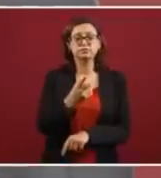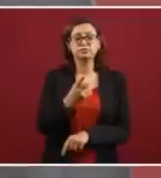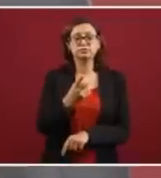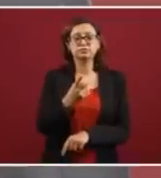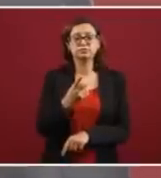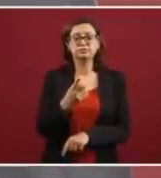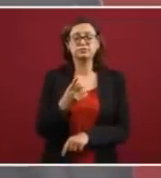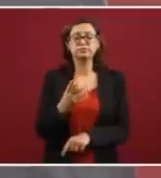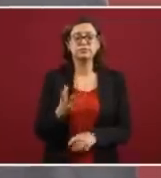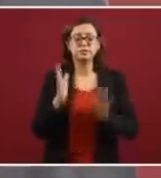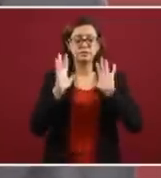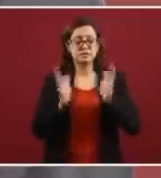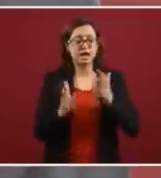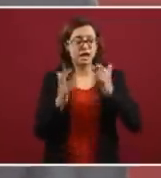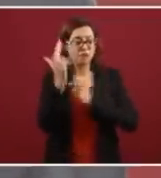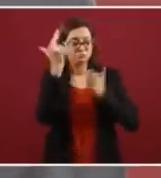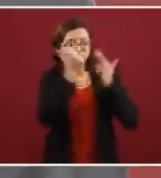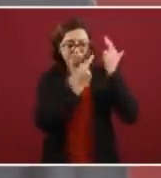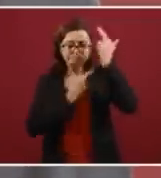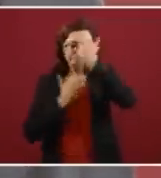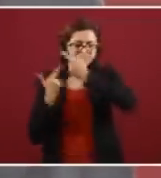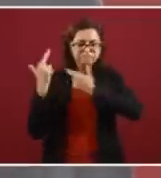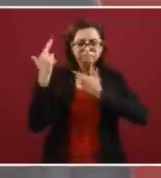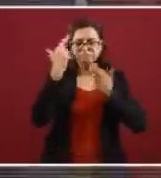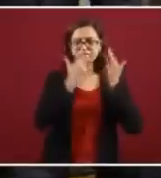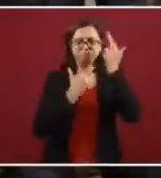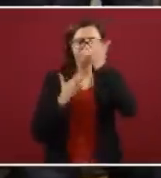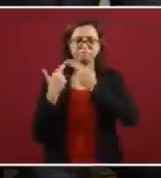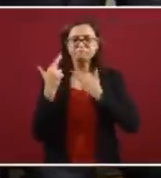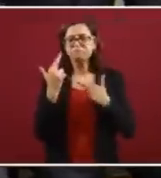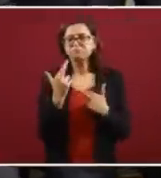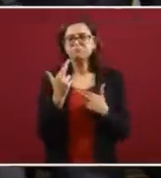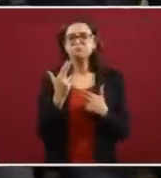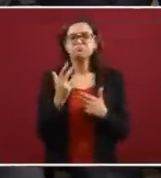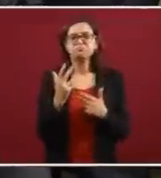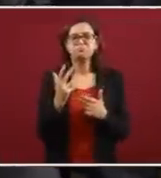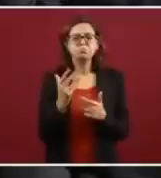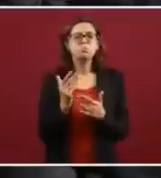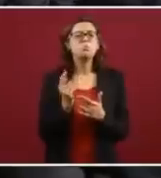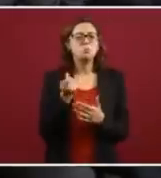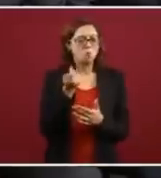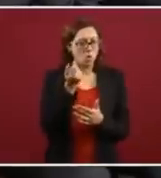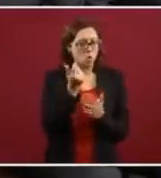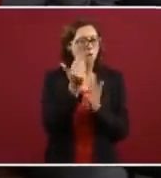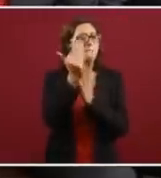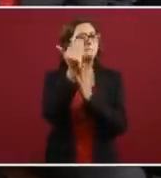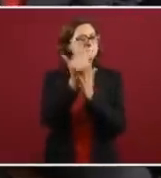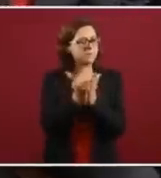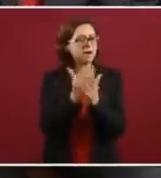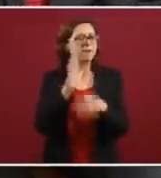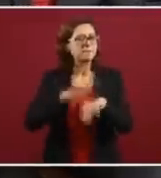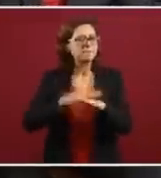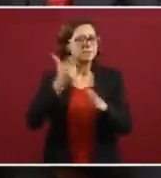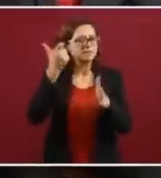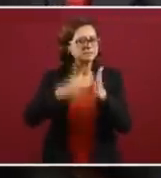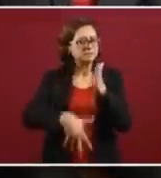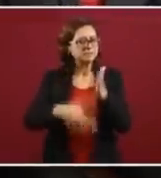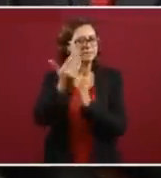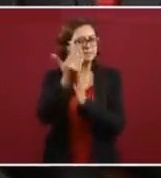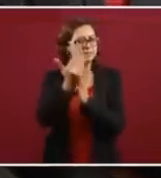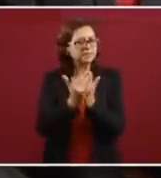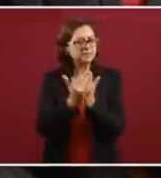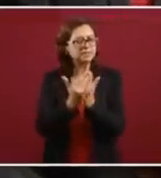acabamos de hacer la revisión y hay una pequeña disminución en términos reales